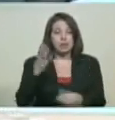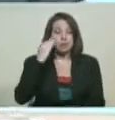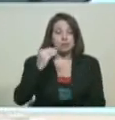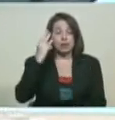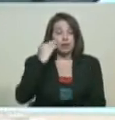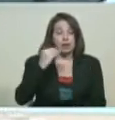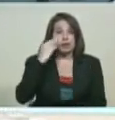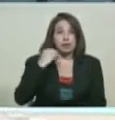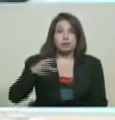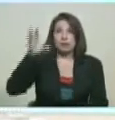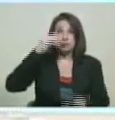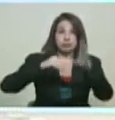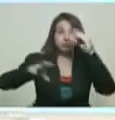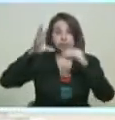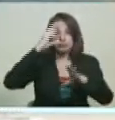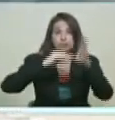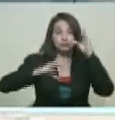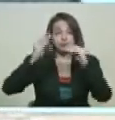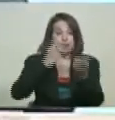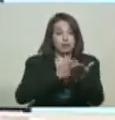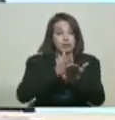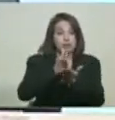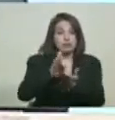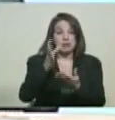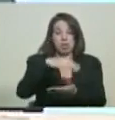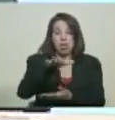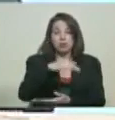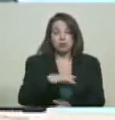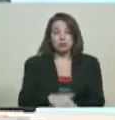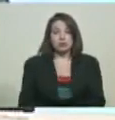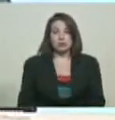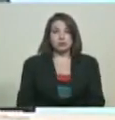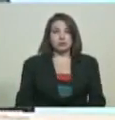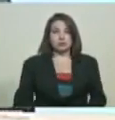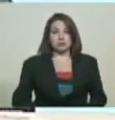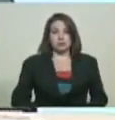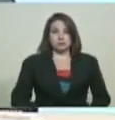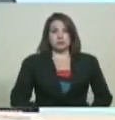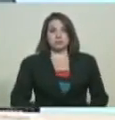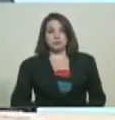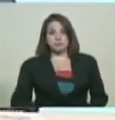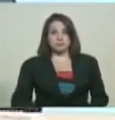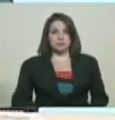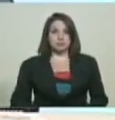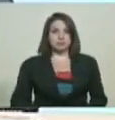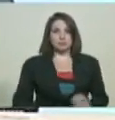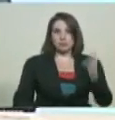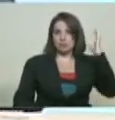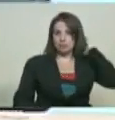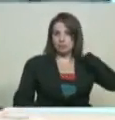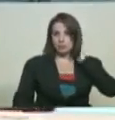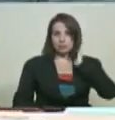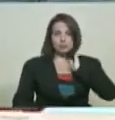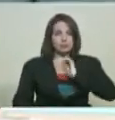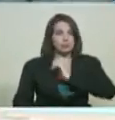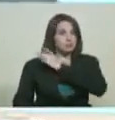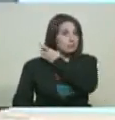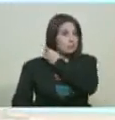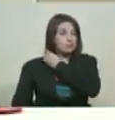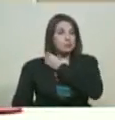las lecciones de cómo avanzar ya sé a dónde avanzar e ir por más e ir por